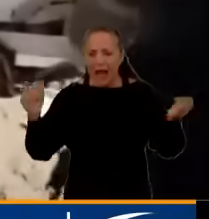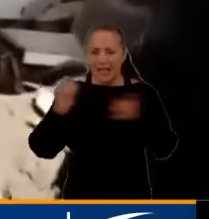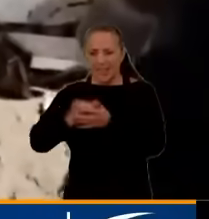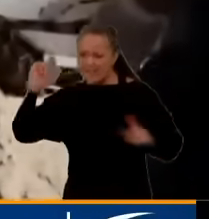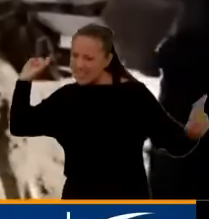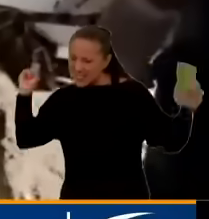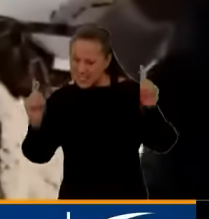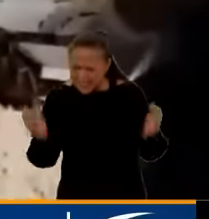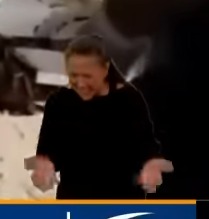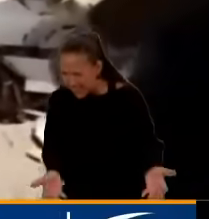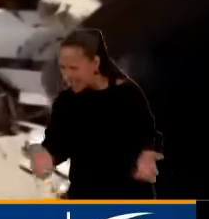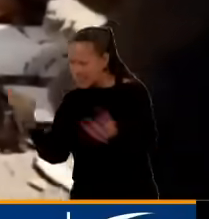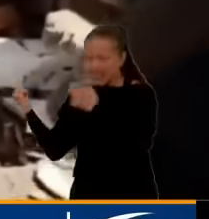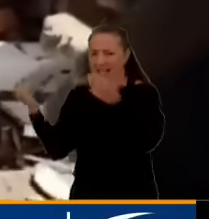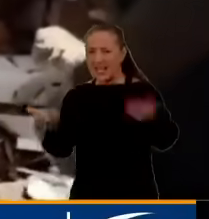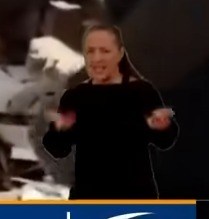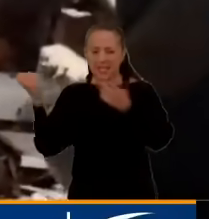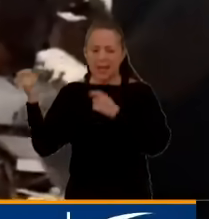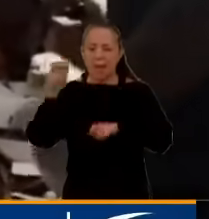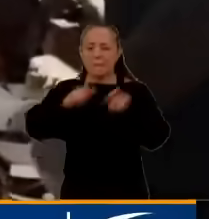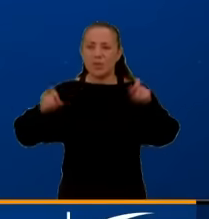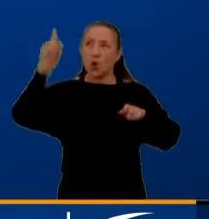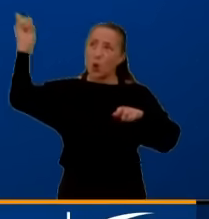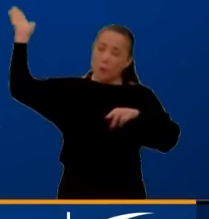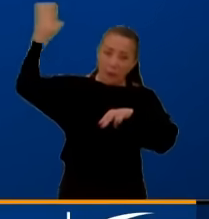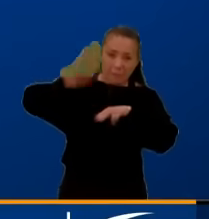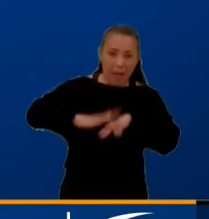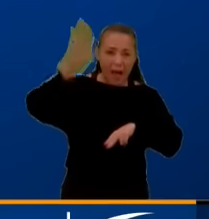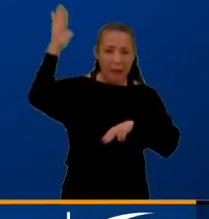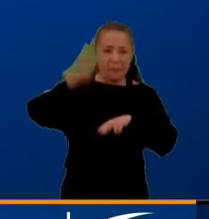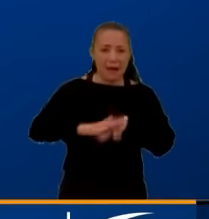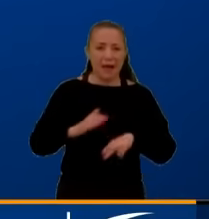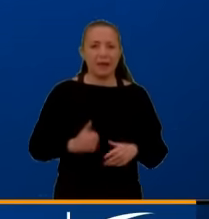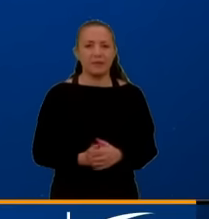de la estructura para sacar a las víctimas del desplome.